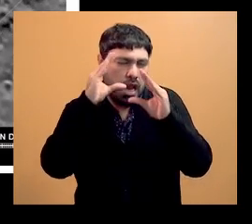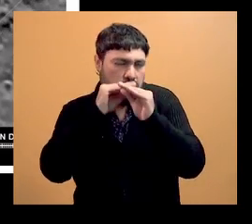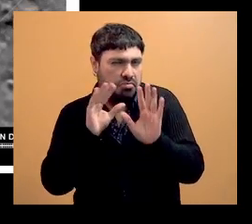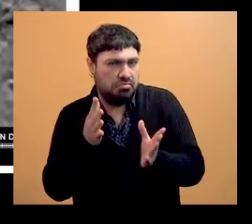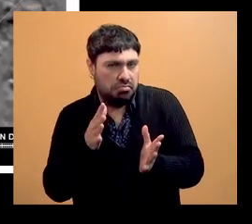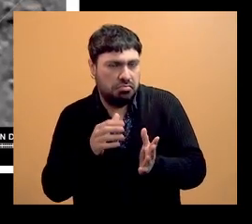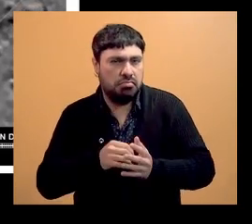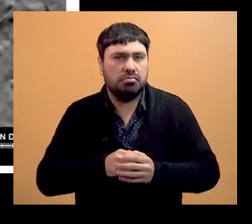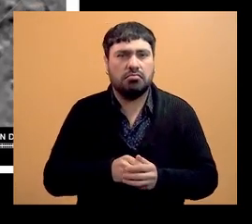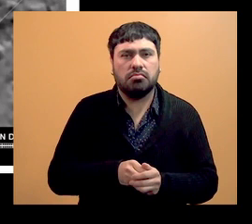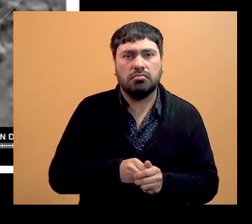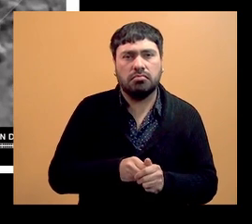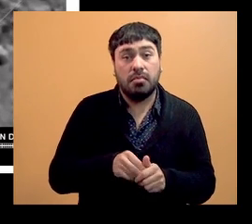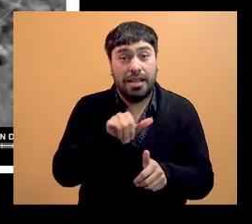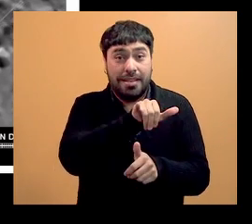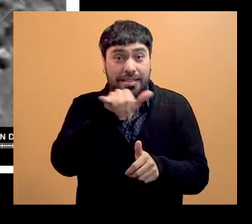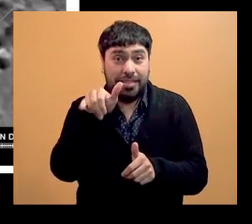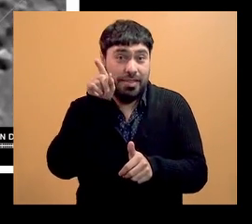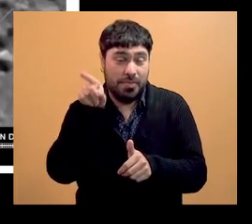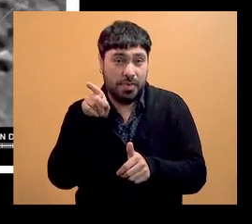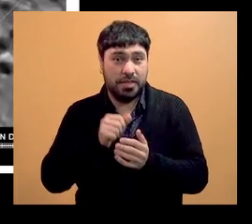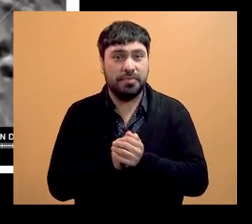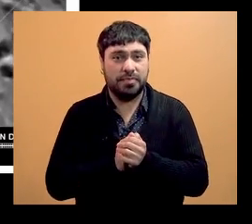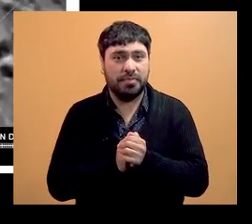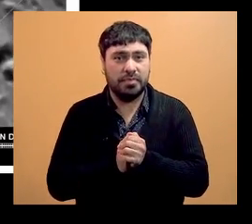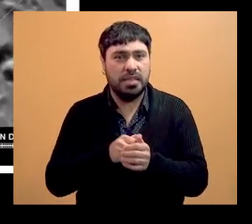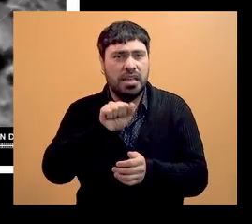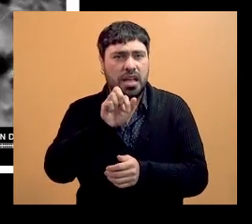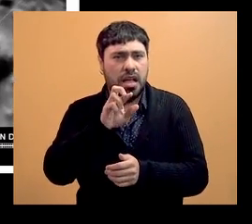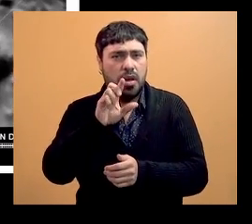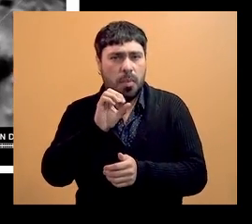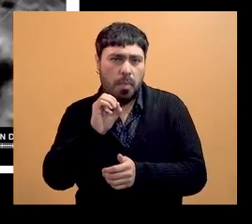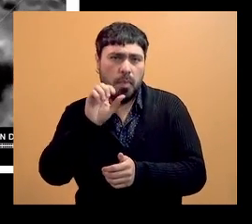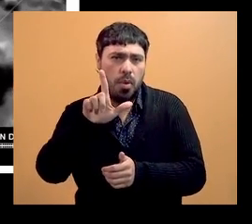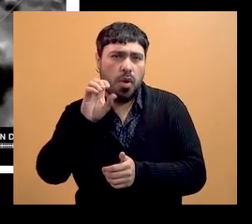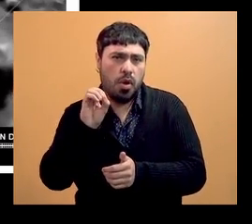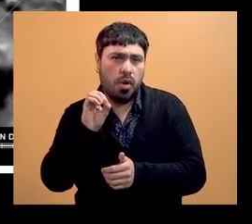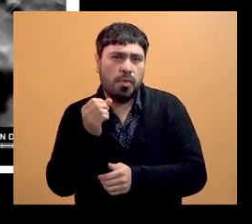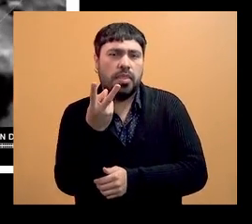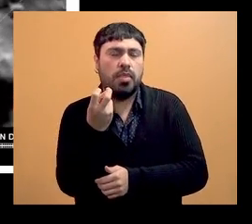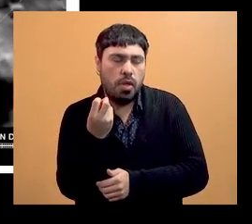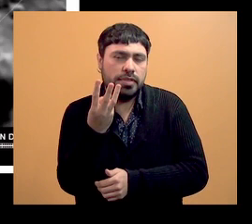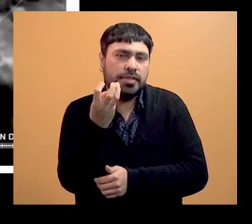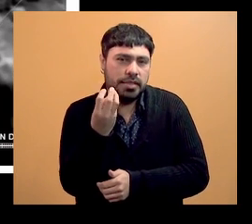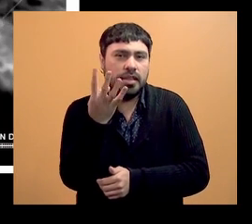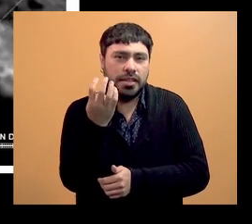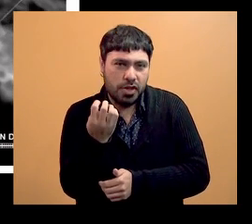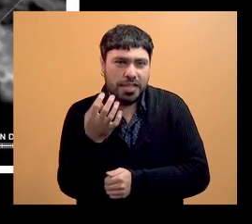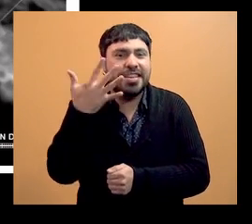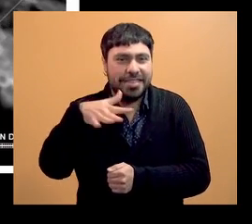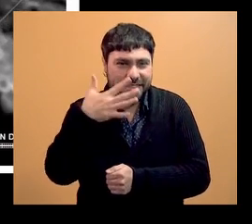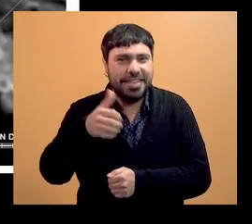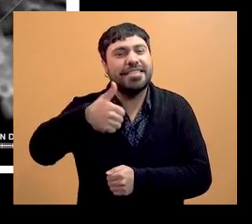Otras 5 misiones le siguieron, falló solo la misión del Apolo 13, la 12, 14, 15, 16, 17. Pudieron llevar